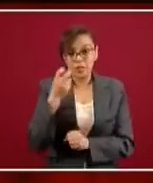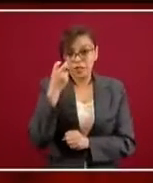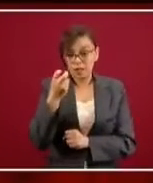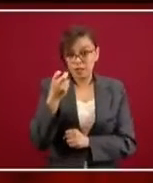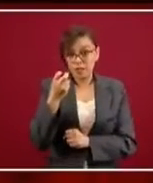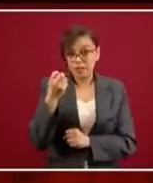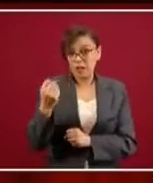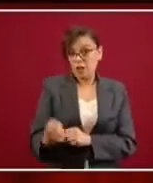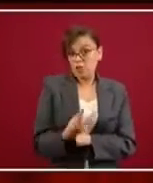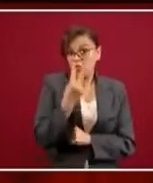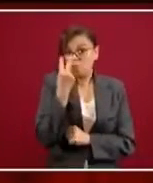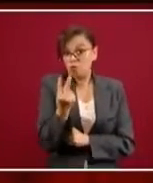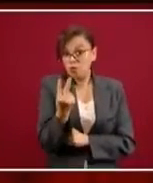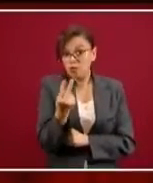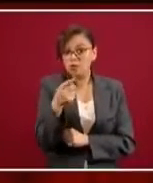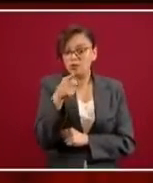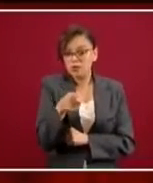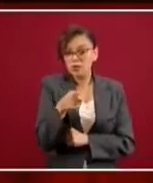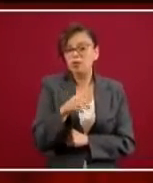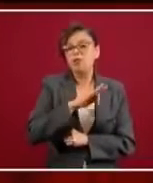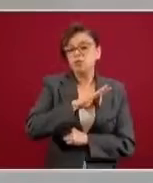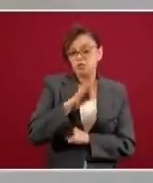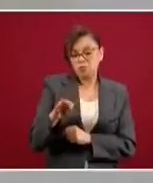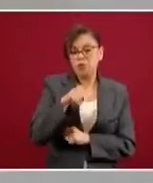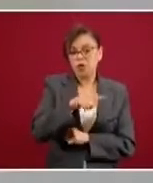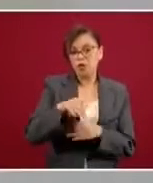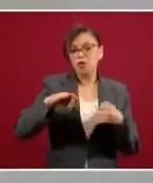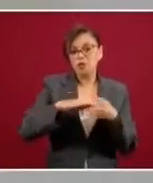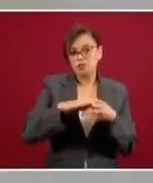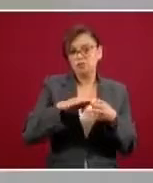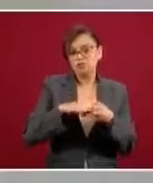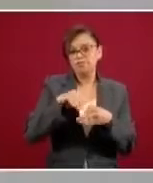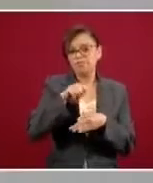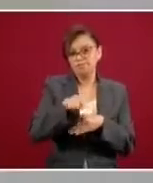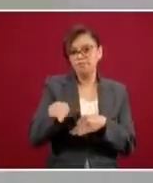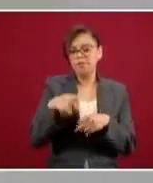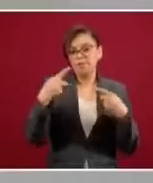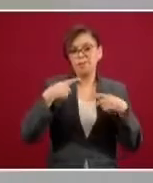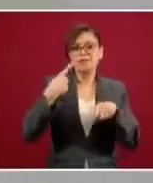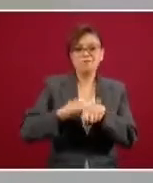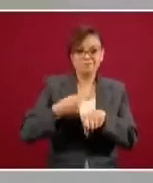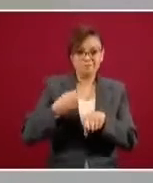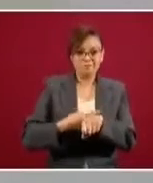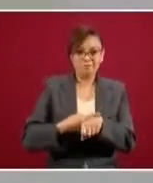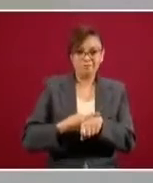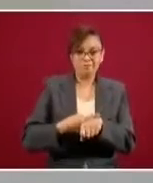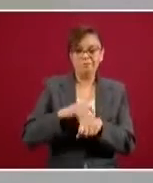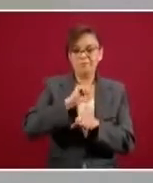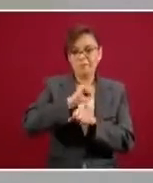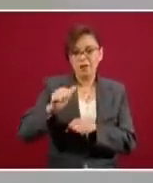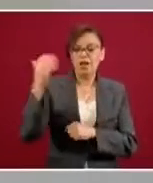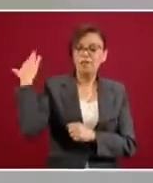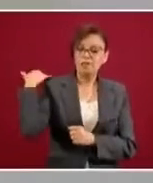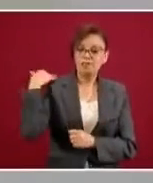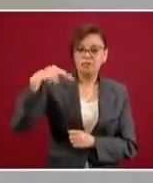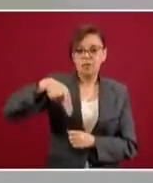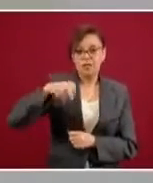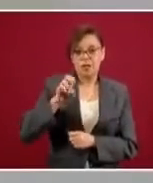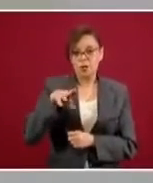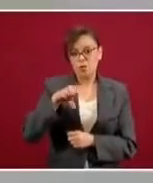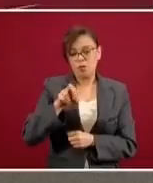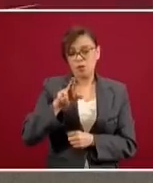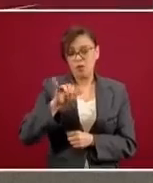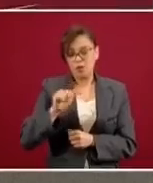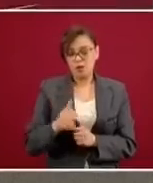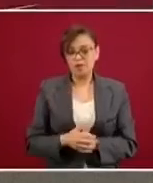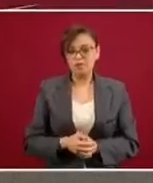causas posiblemente más frecuentes de una neumonía atípica. Cuando existe la oportunidad, también lo explicábamos hace algunos pocos